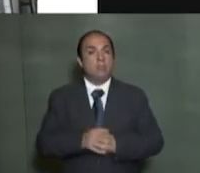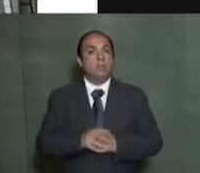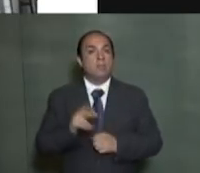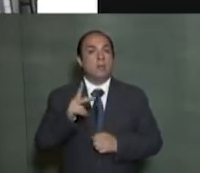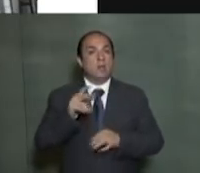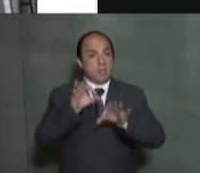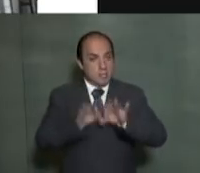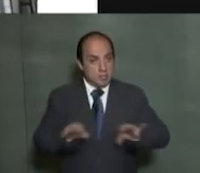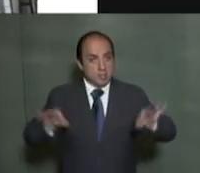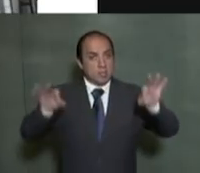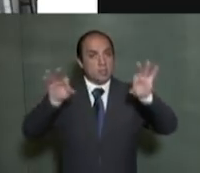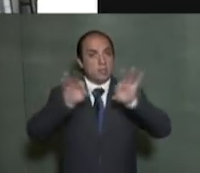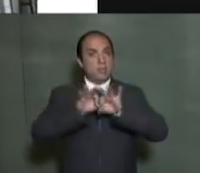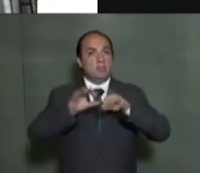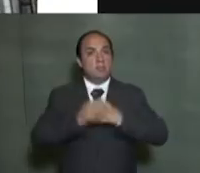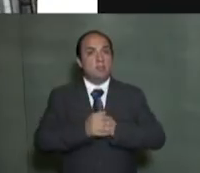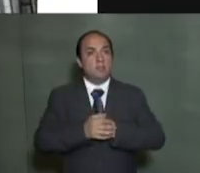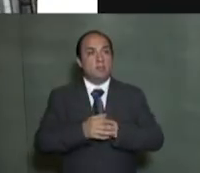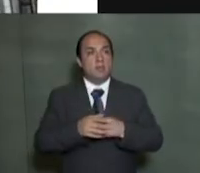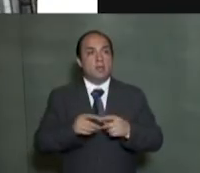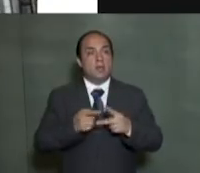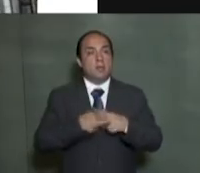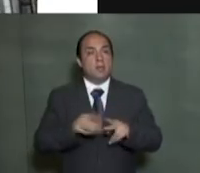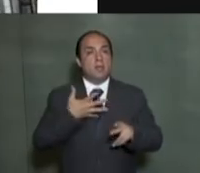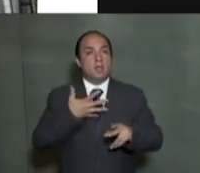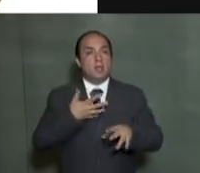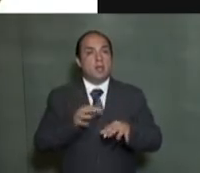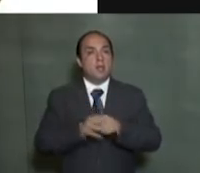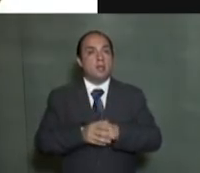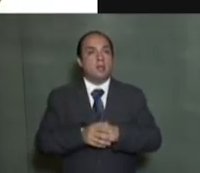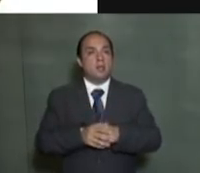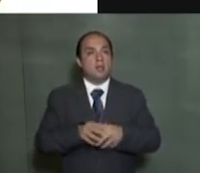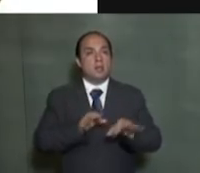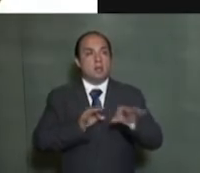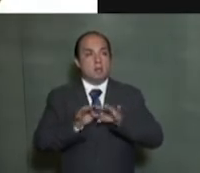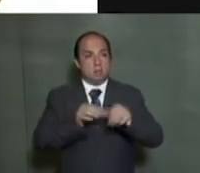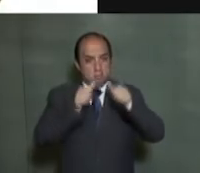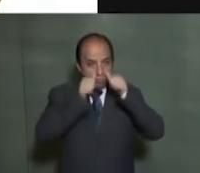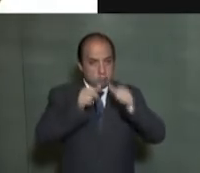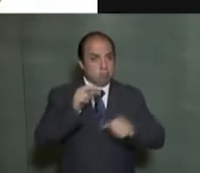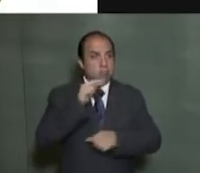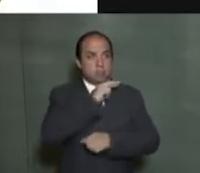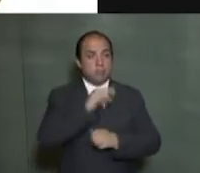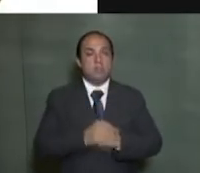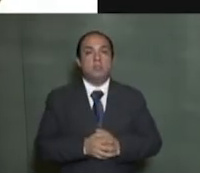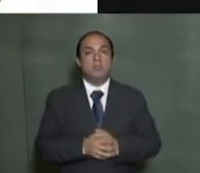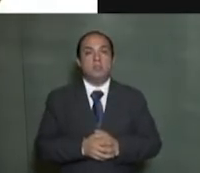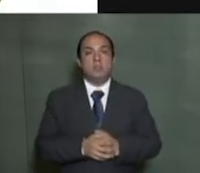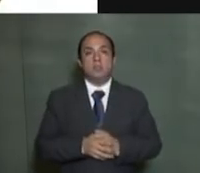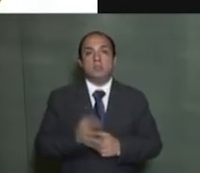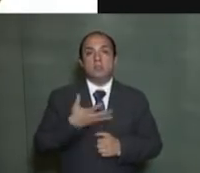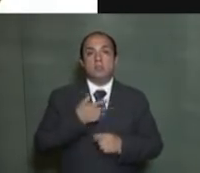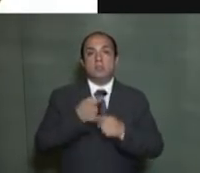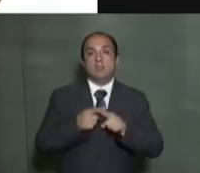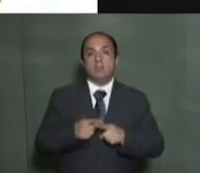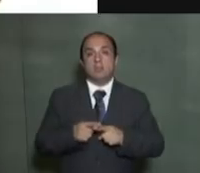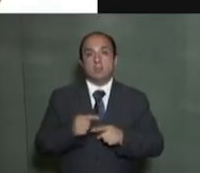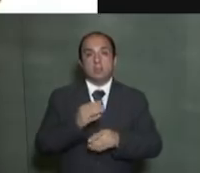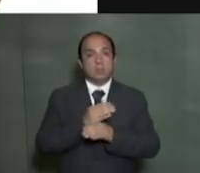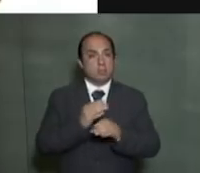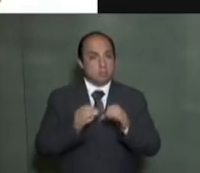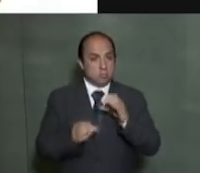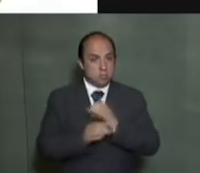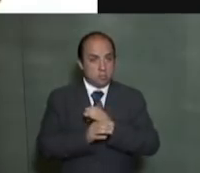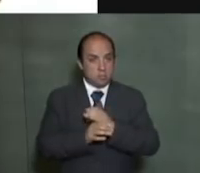es importante que se tomen acciones inmediatas en su evaluación. También tenemos varios casos